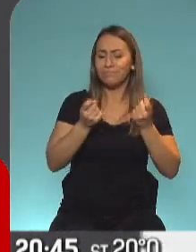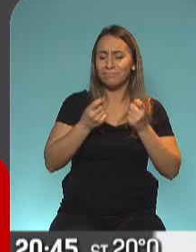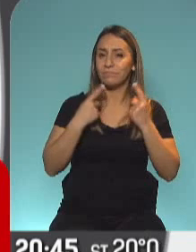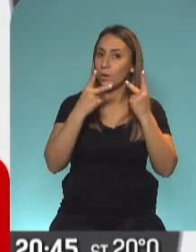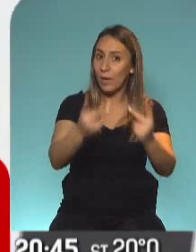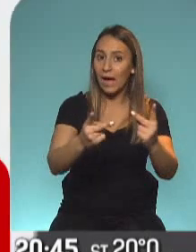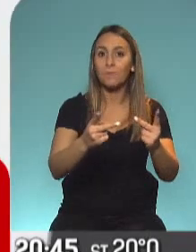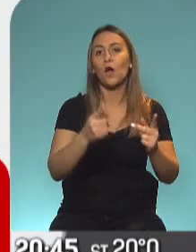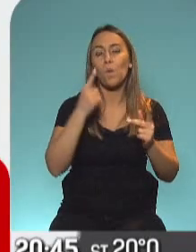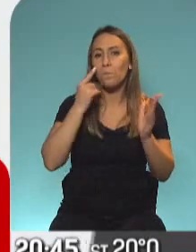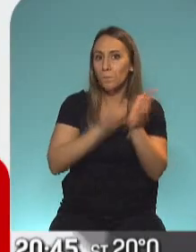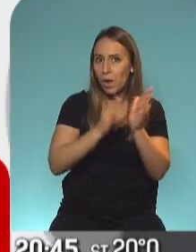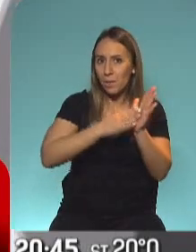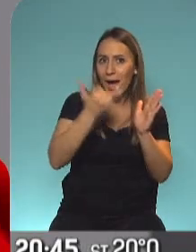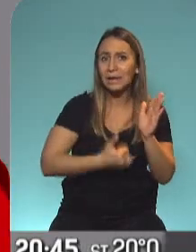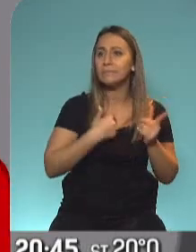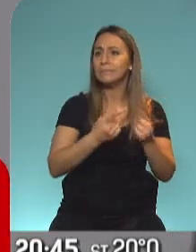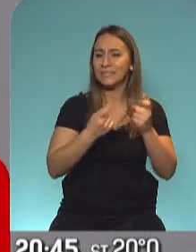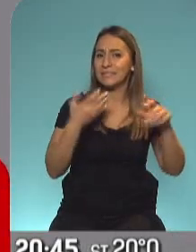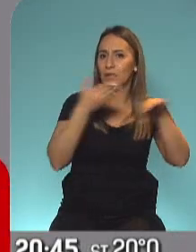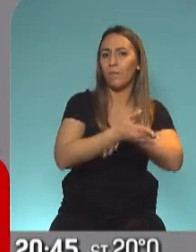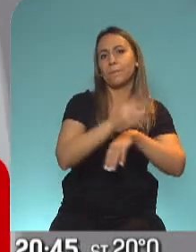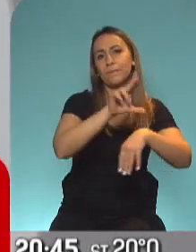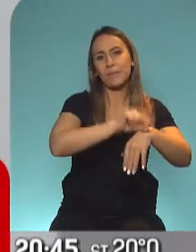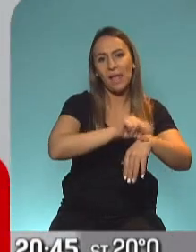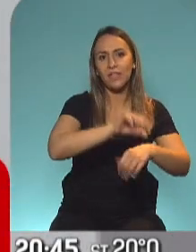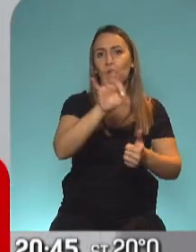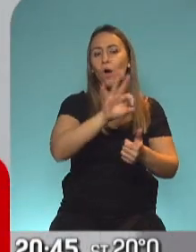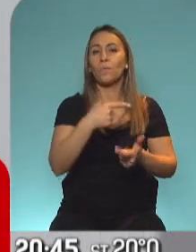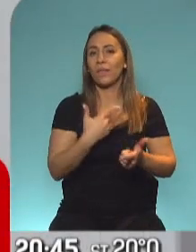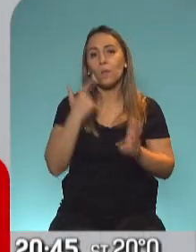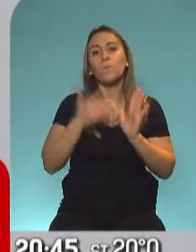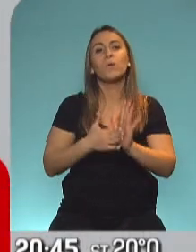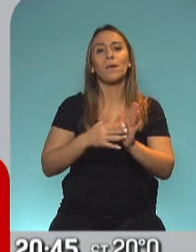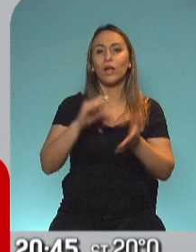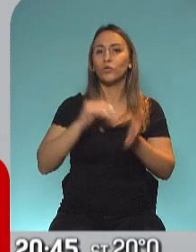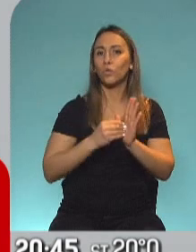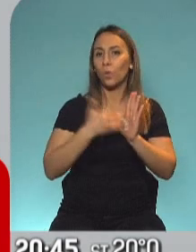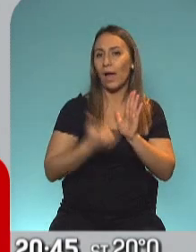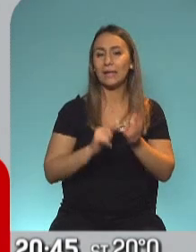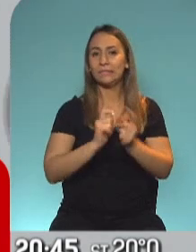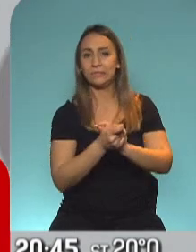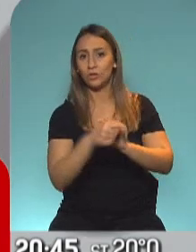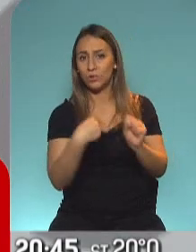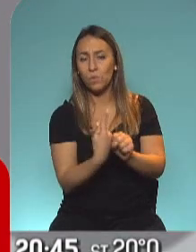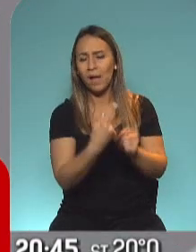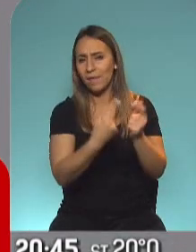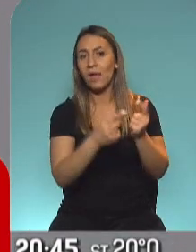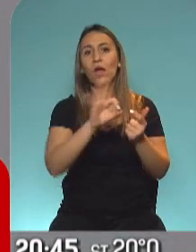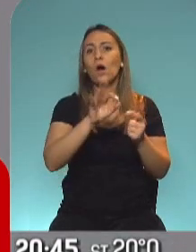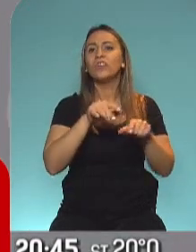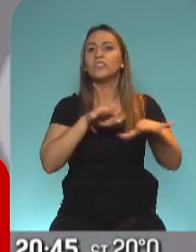comprobable podrá hacerlo. Es decir, aquel que tiene que venir al médico y puede comprobar que tiene un turno en el médico que no lo puede cambiar. Aquel que tiene realmente una